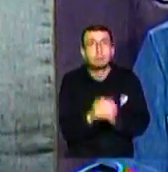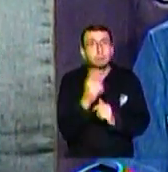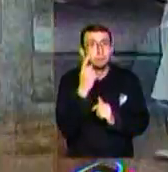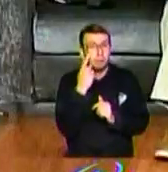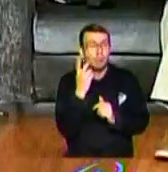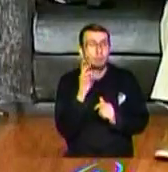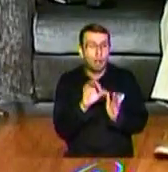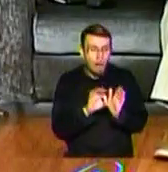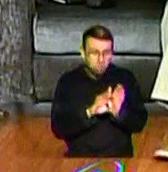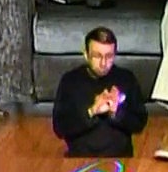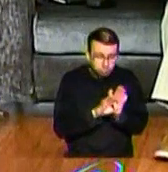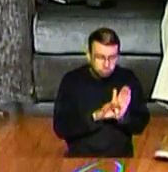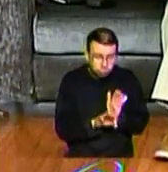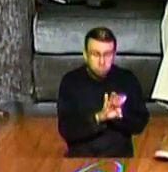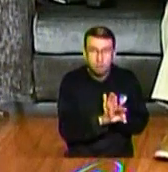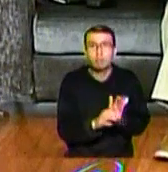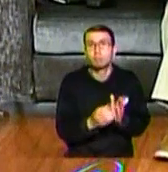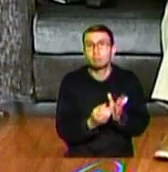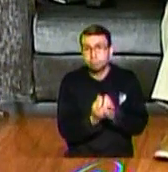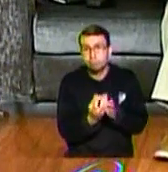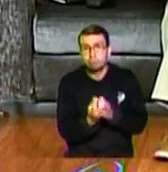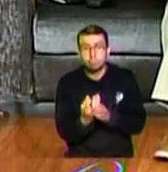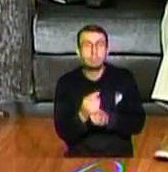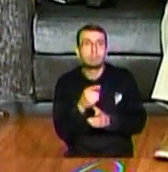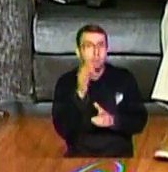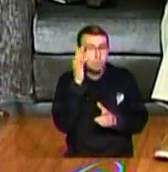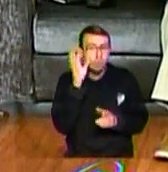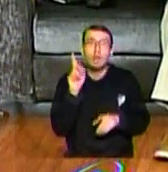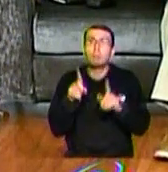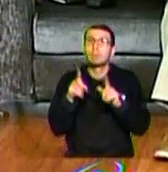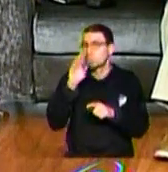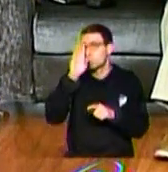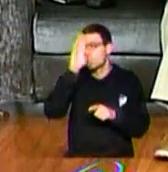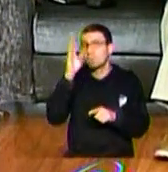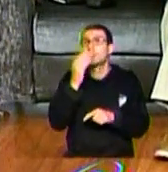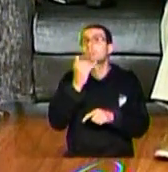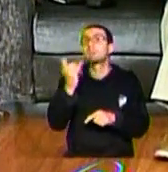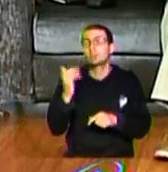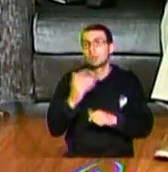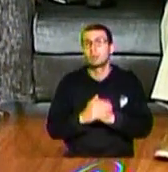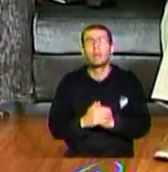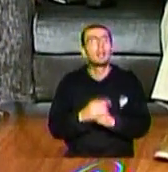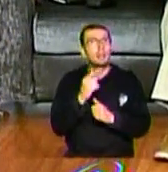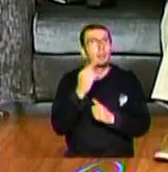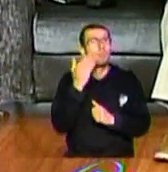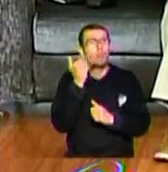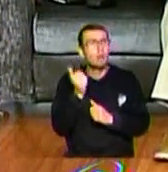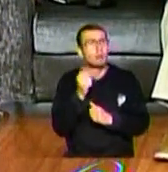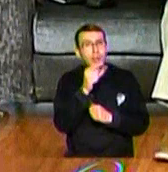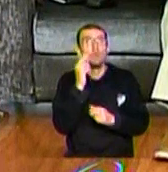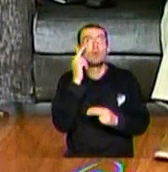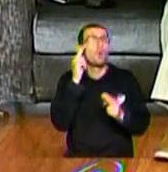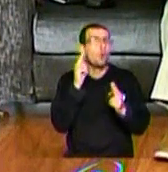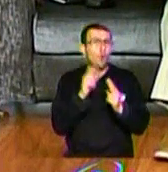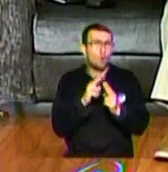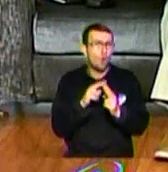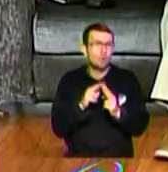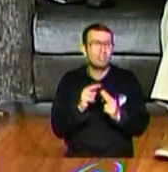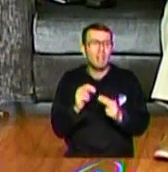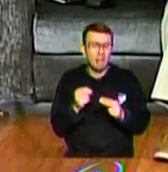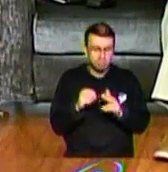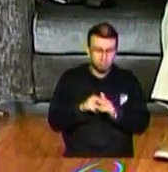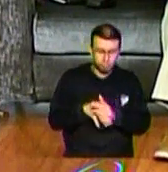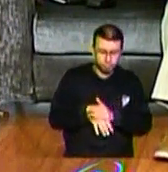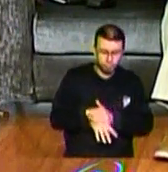patología altamente frecuente. Entonces, pues la mujer realmente conoce su flujo, conoce su dinámica, conoce